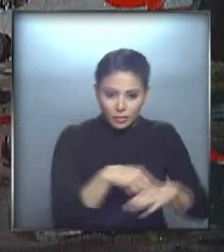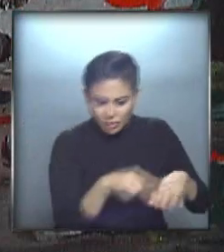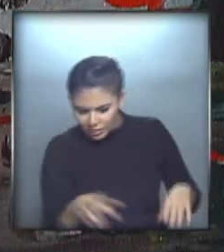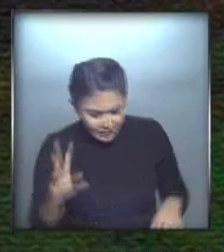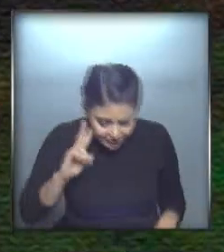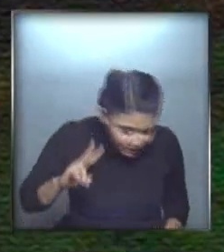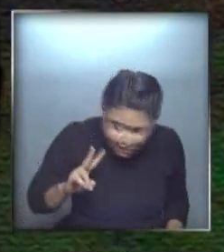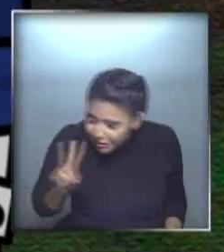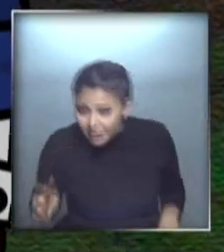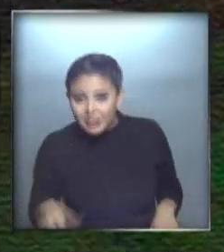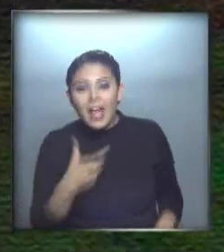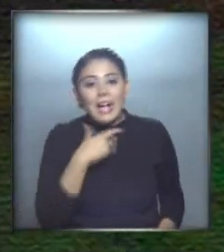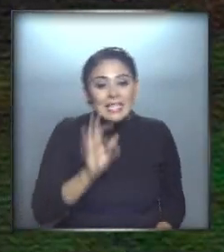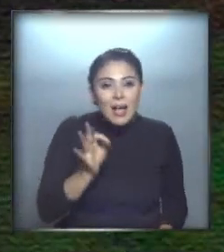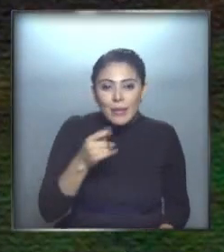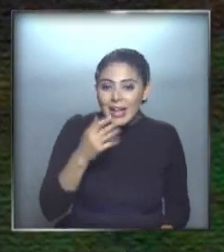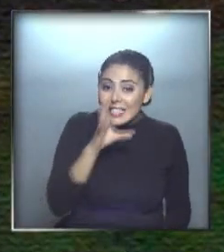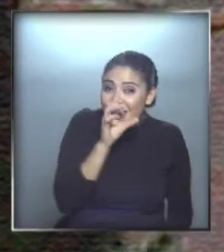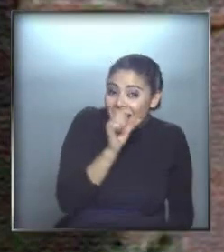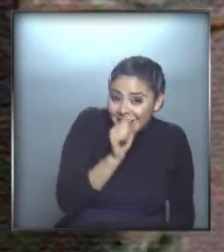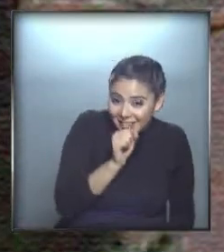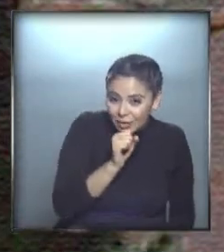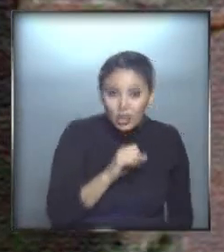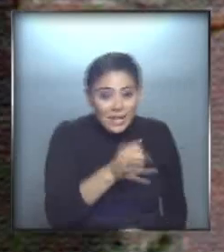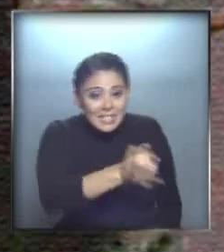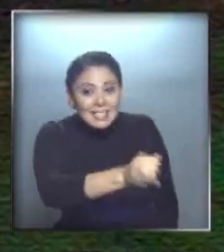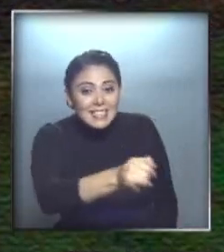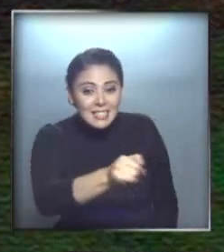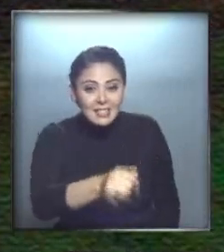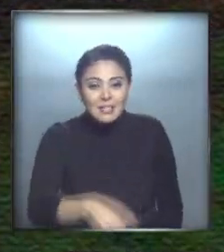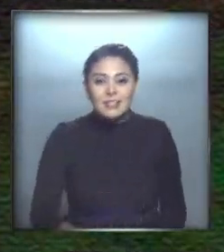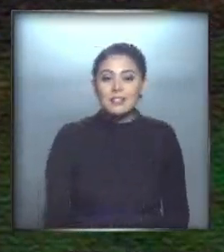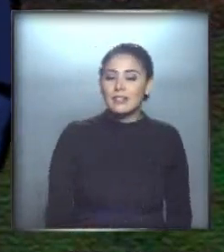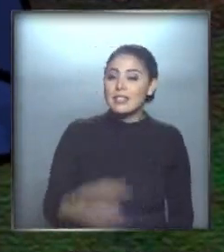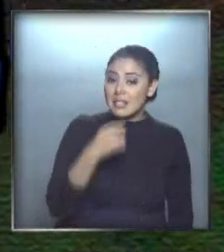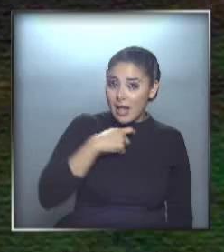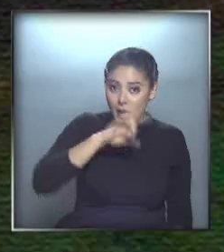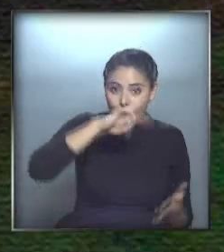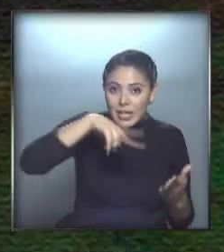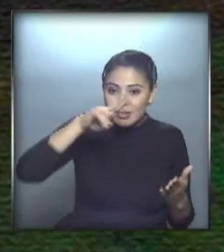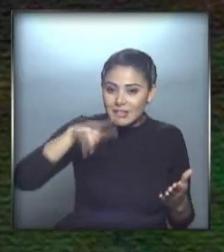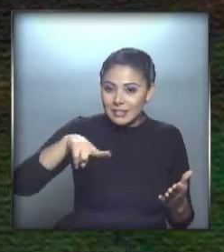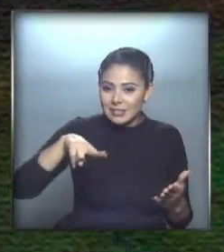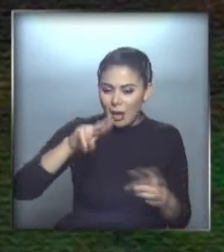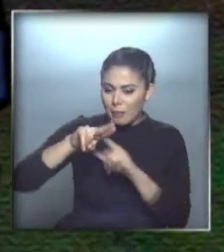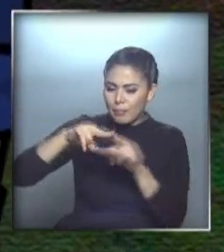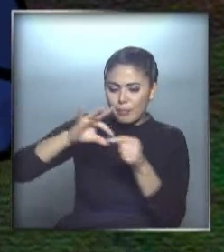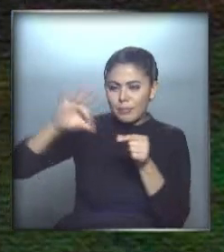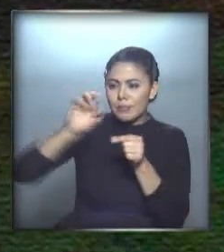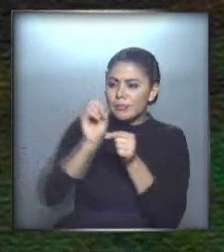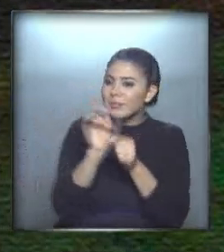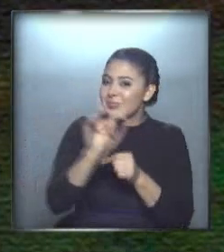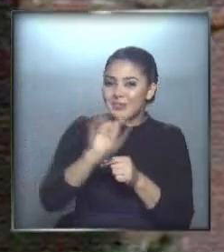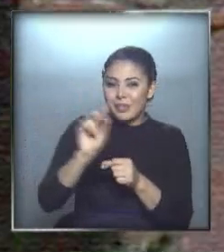Ay. ¿Querés saber uno de mis secretos, Samba? Sí, sí, sí, sí. Para pintar, no uso el pincel, uso